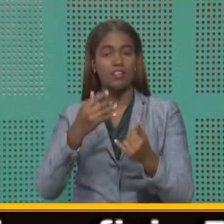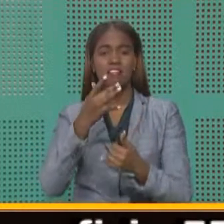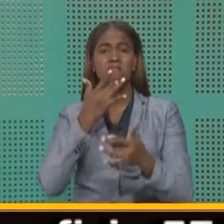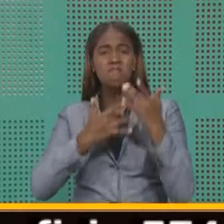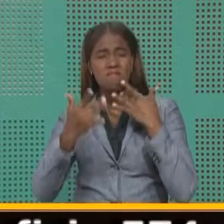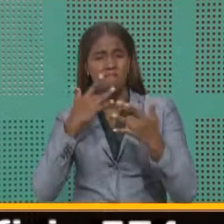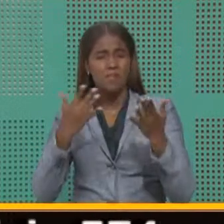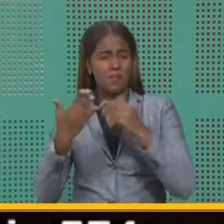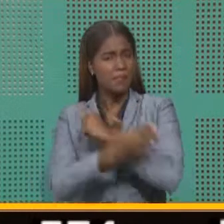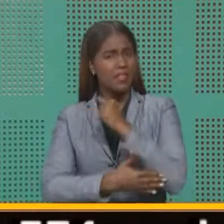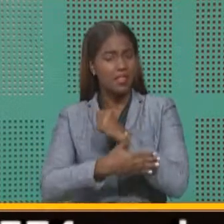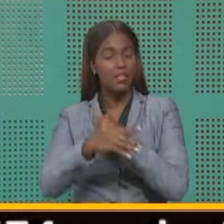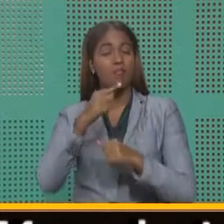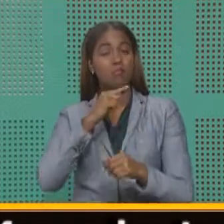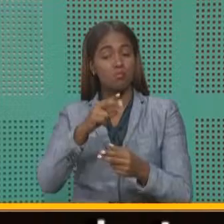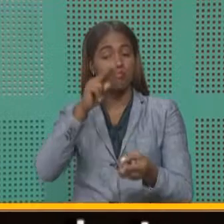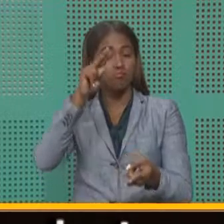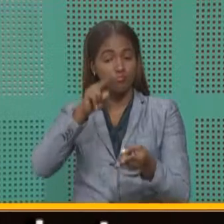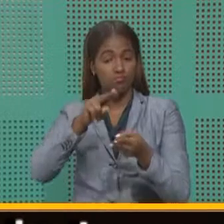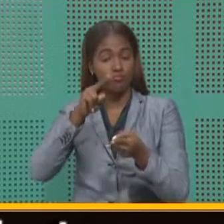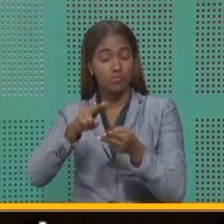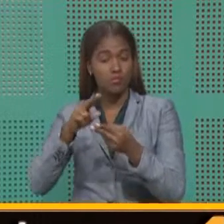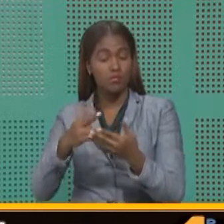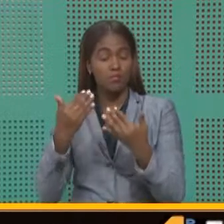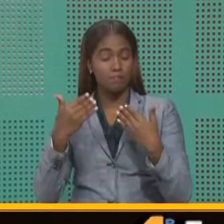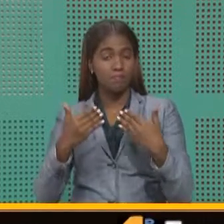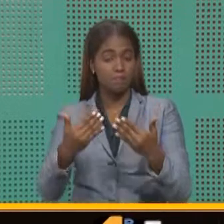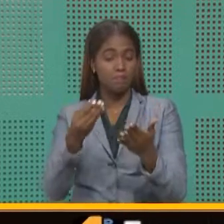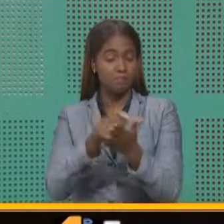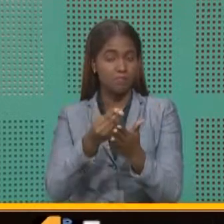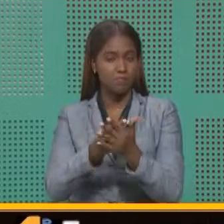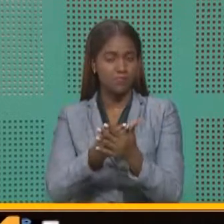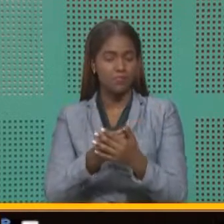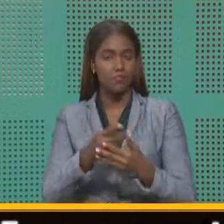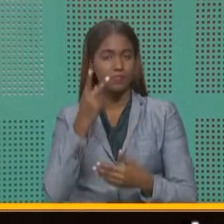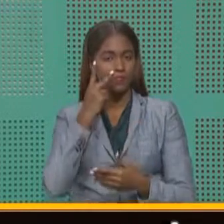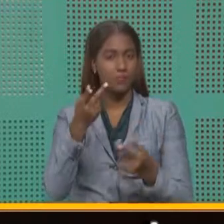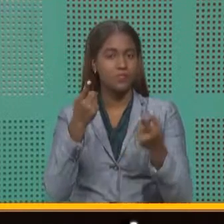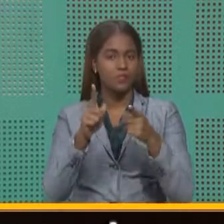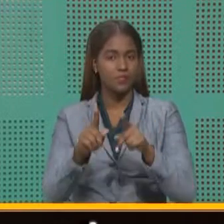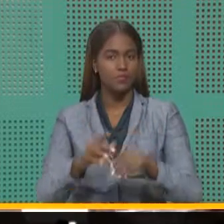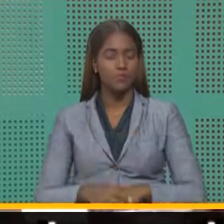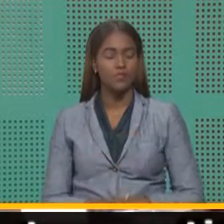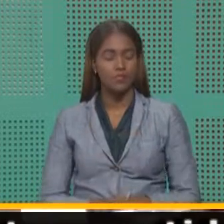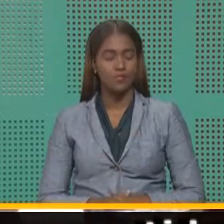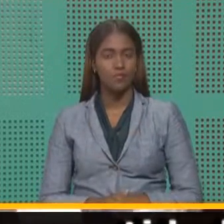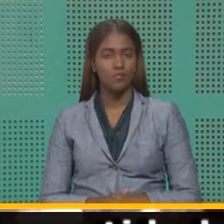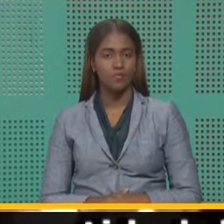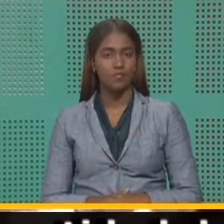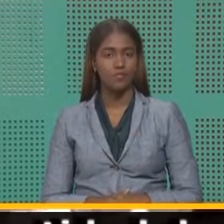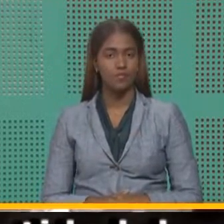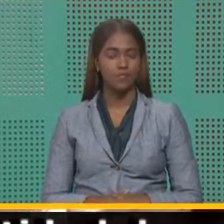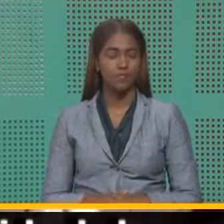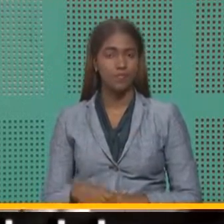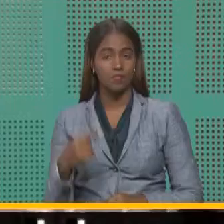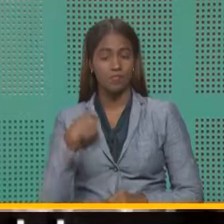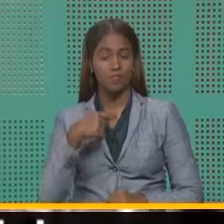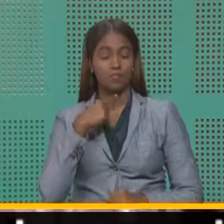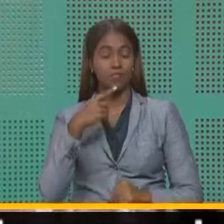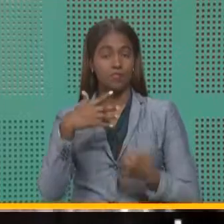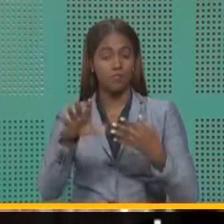han bajado de forma significativa sus precios veamos los detalles hemos dicho que